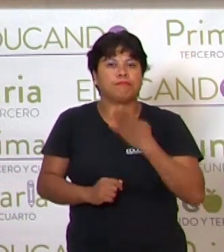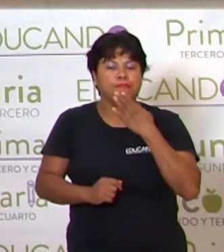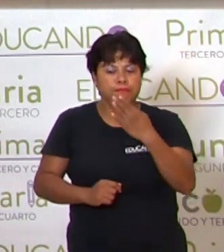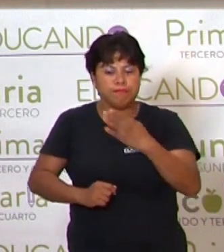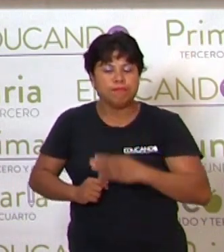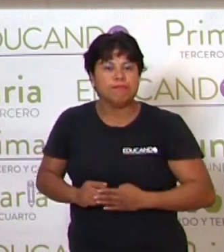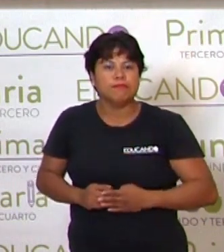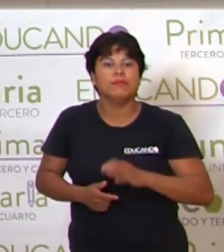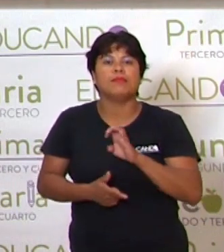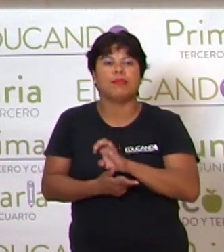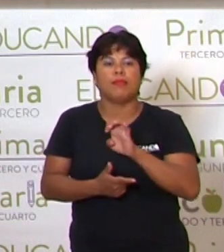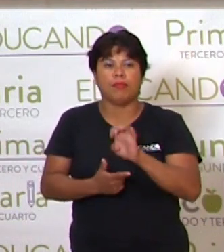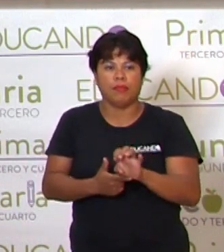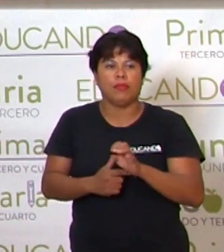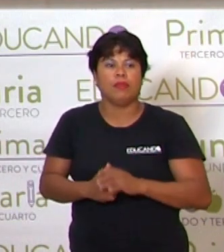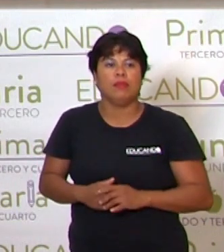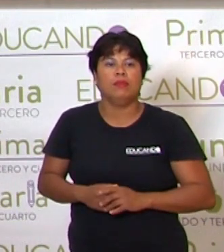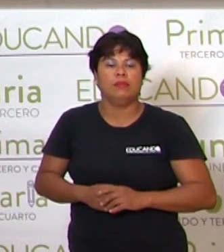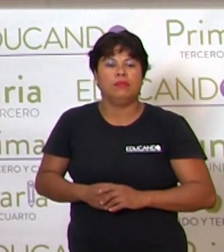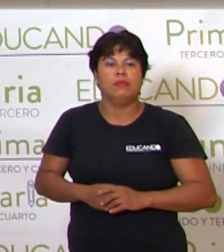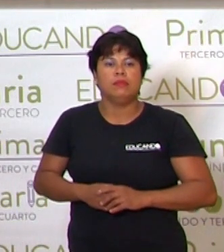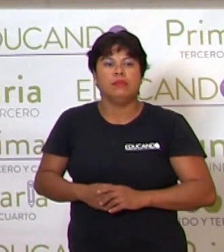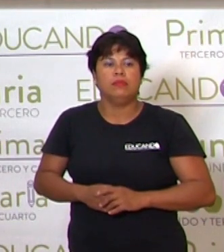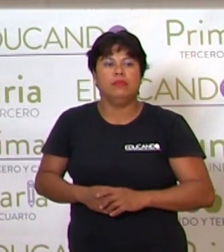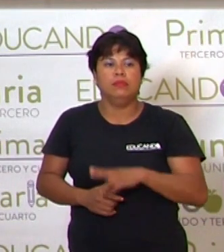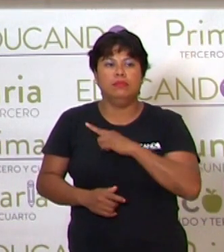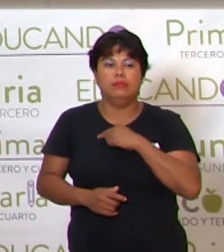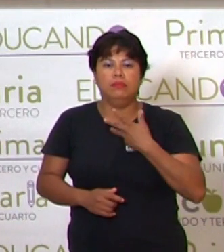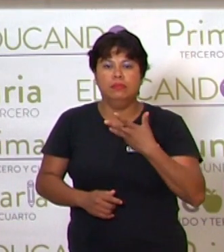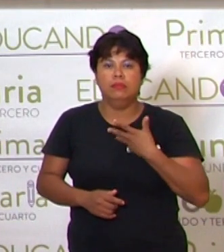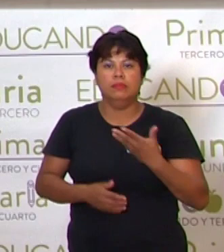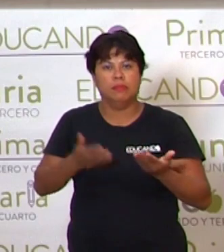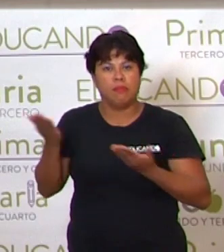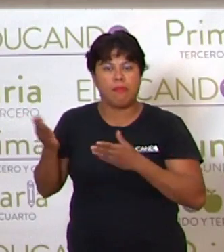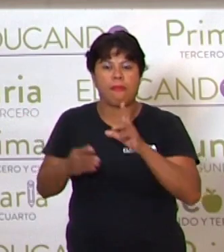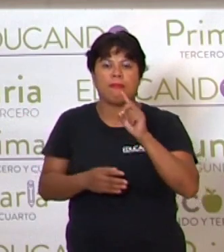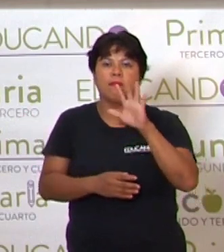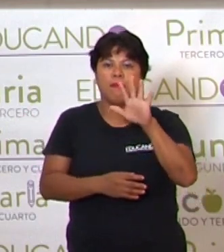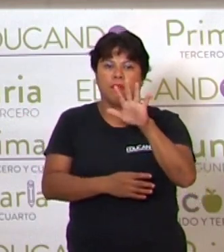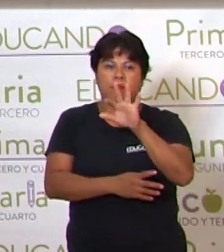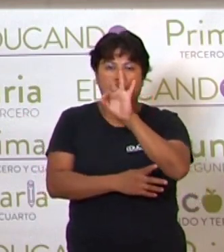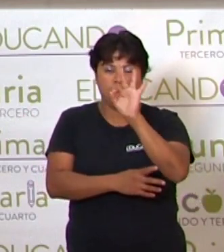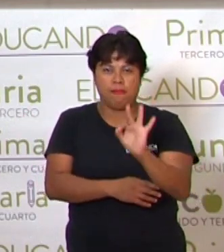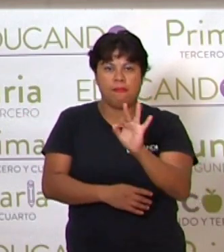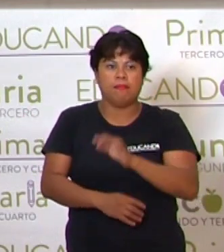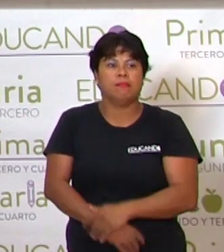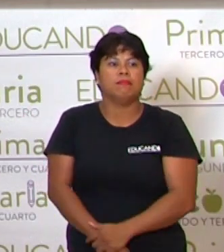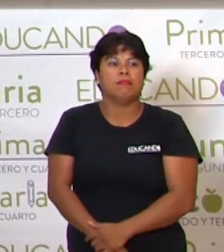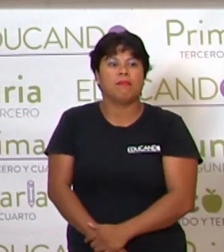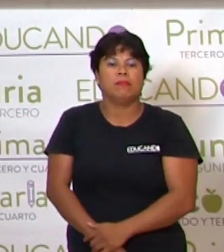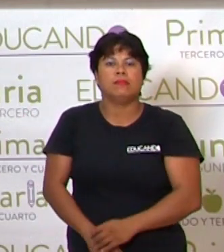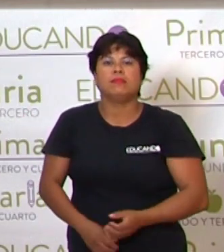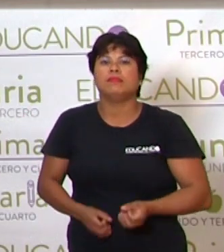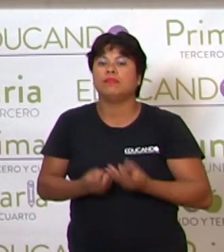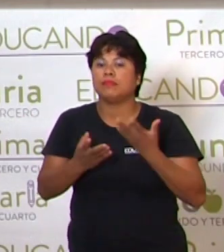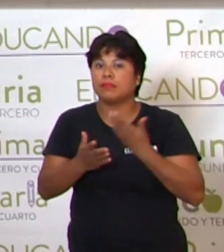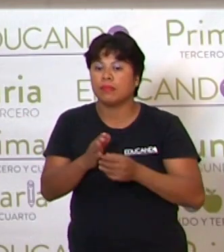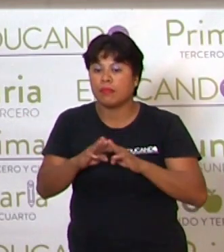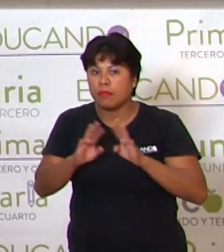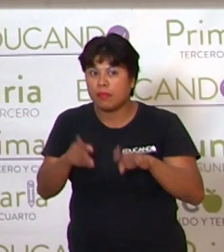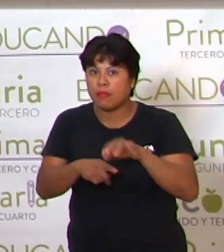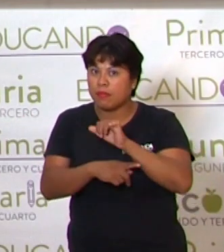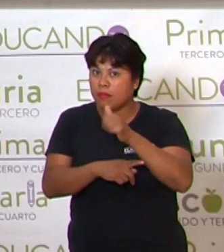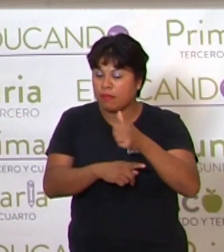bien. Entonces, tenemos acá 35 grados. ¿Falta por medir algunos